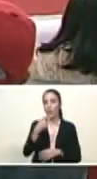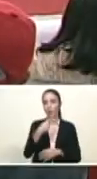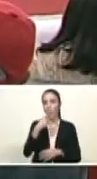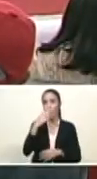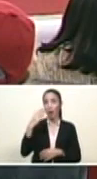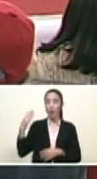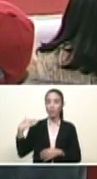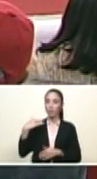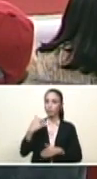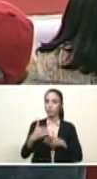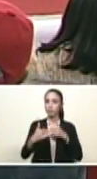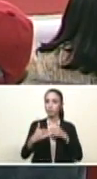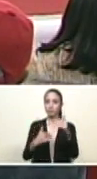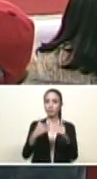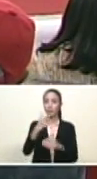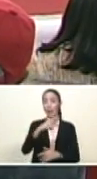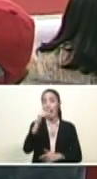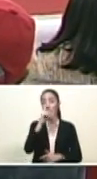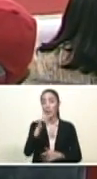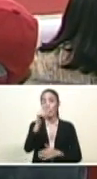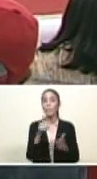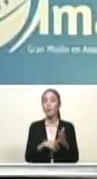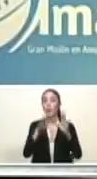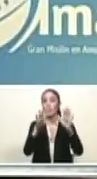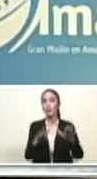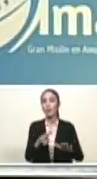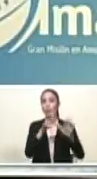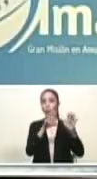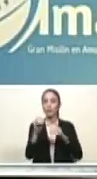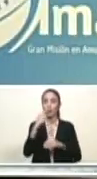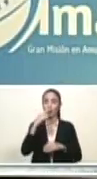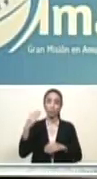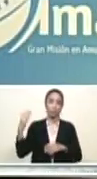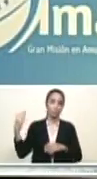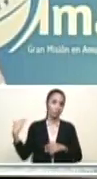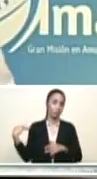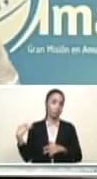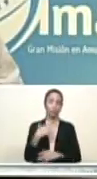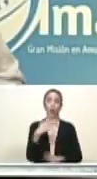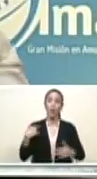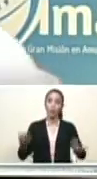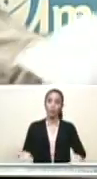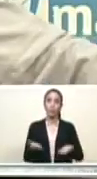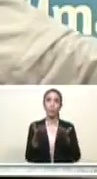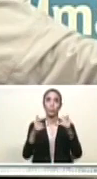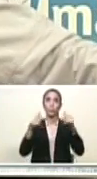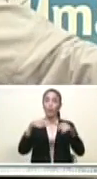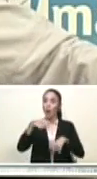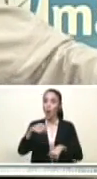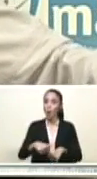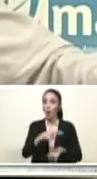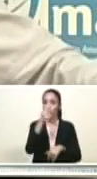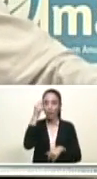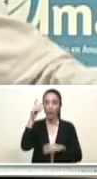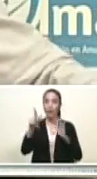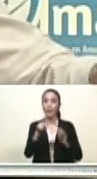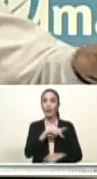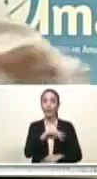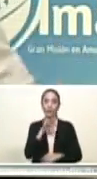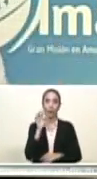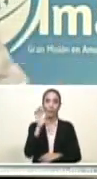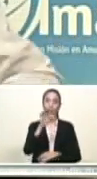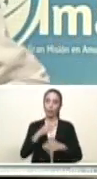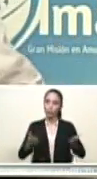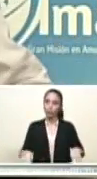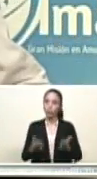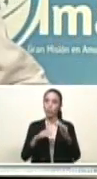fuimos levantando en esos años 70 en los sueños revolucionarios. Bueno, buen día del carnet de la patria. Y